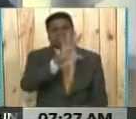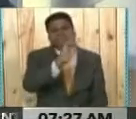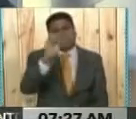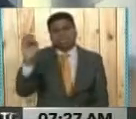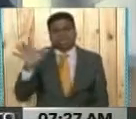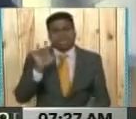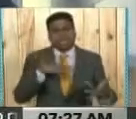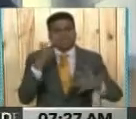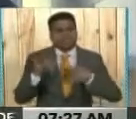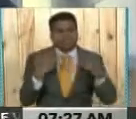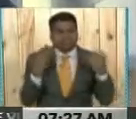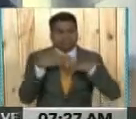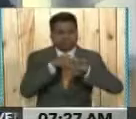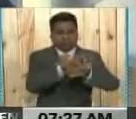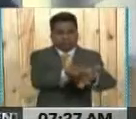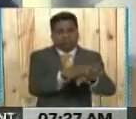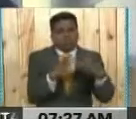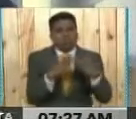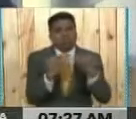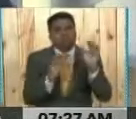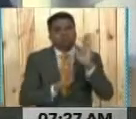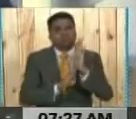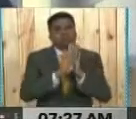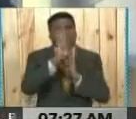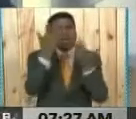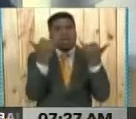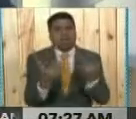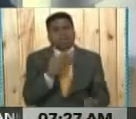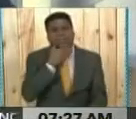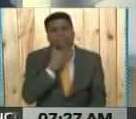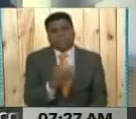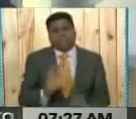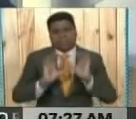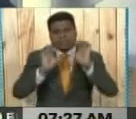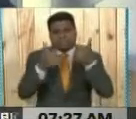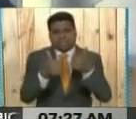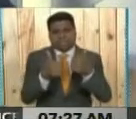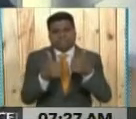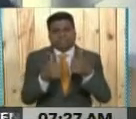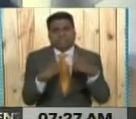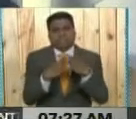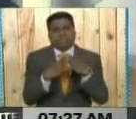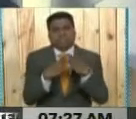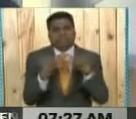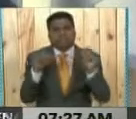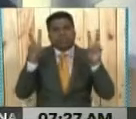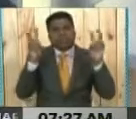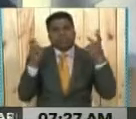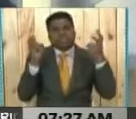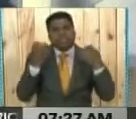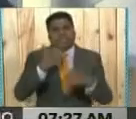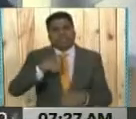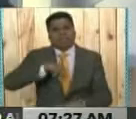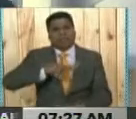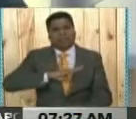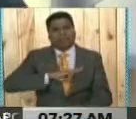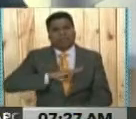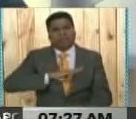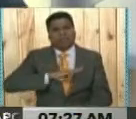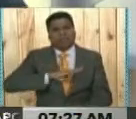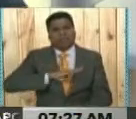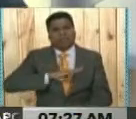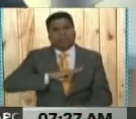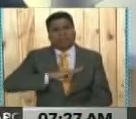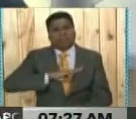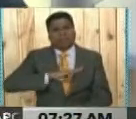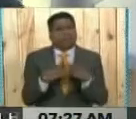haríamos en conjunto, que se han desarrollado y que ahora en diciembre empiezan a abordar todo el tema de nuestras tradiciones decembrinas, que